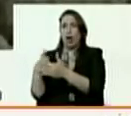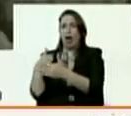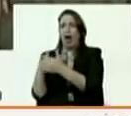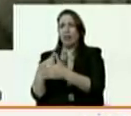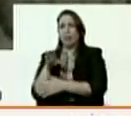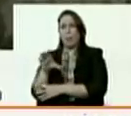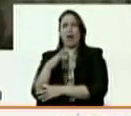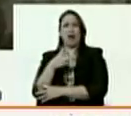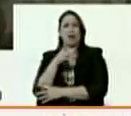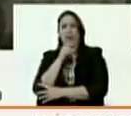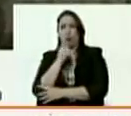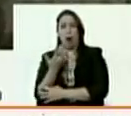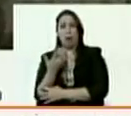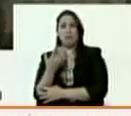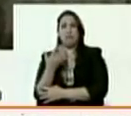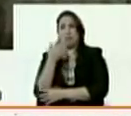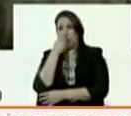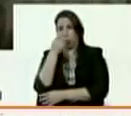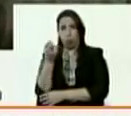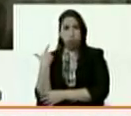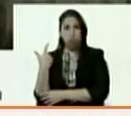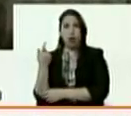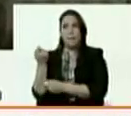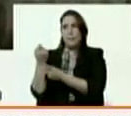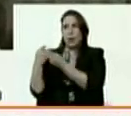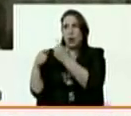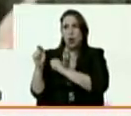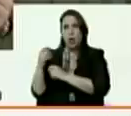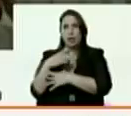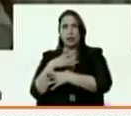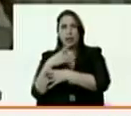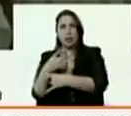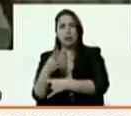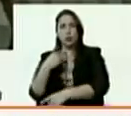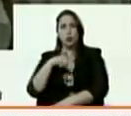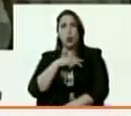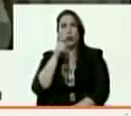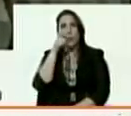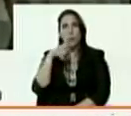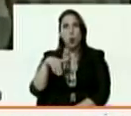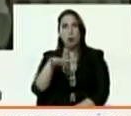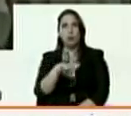antipatria, apátrida, negociando los intereses de nuestro